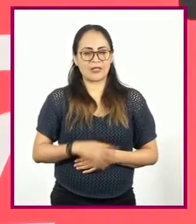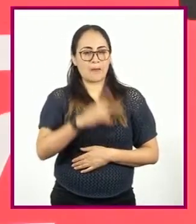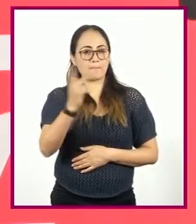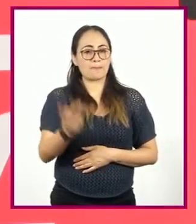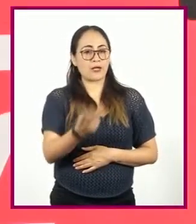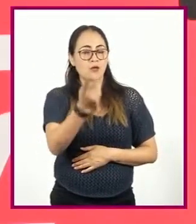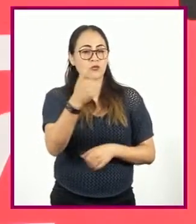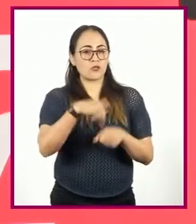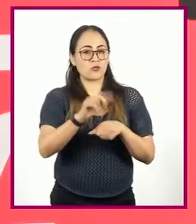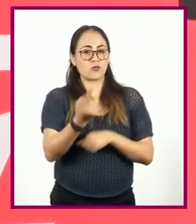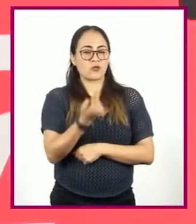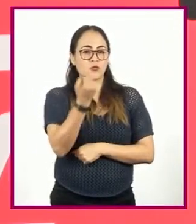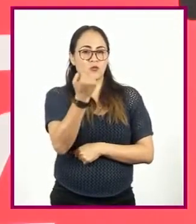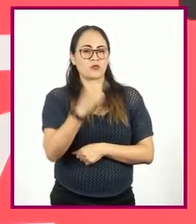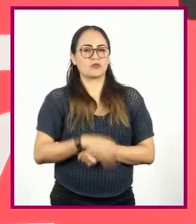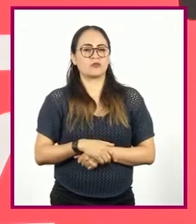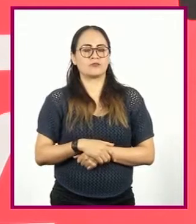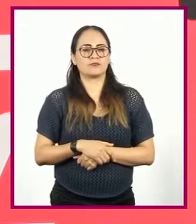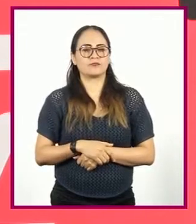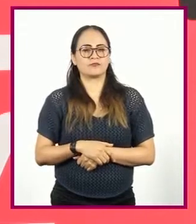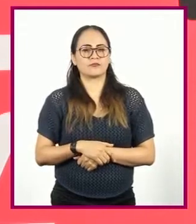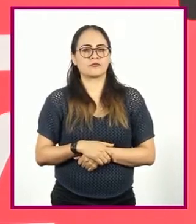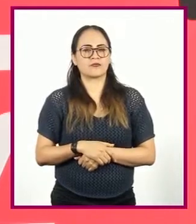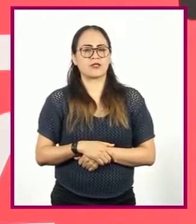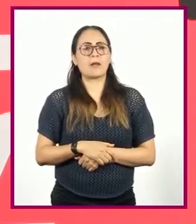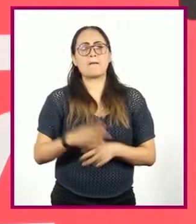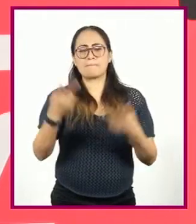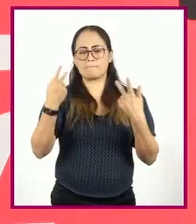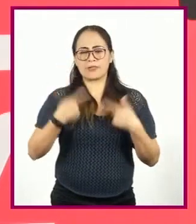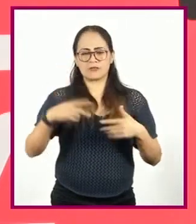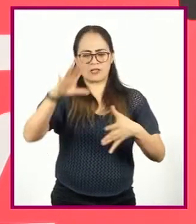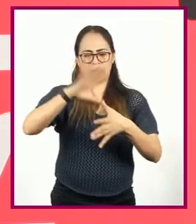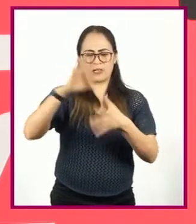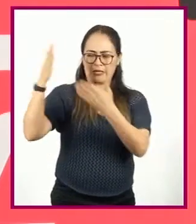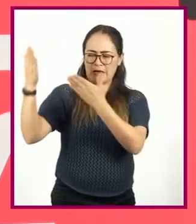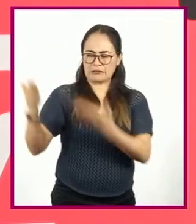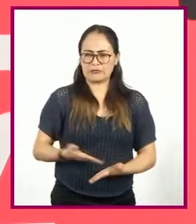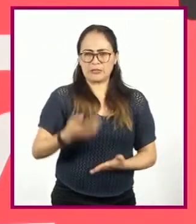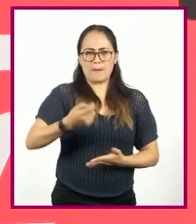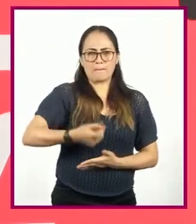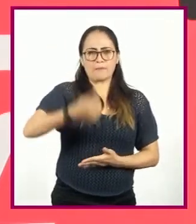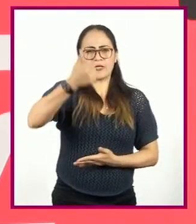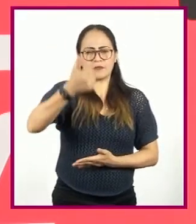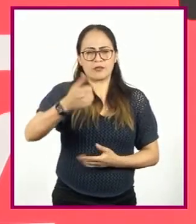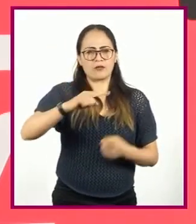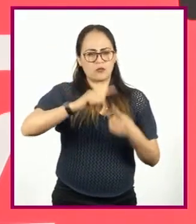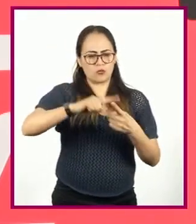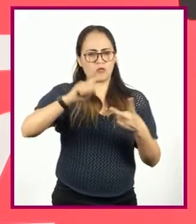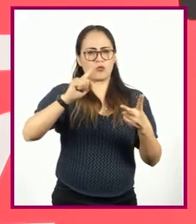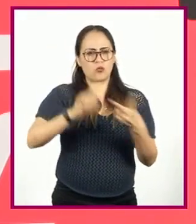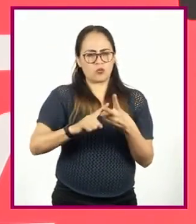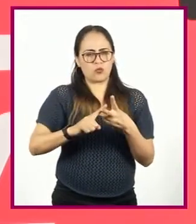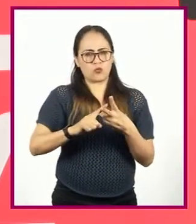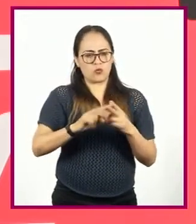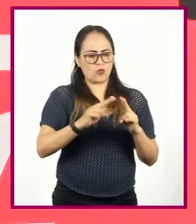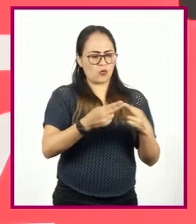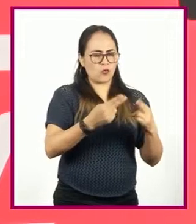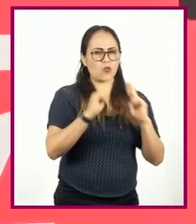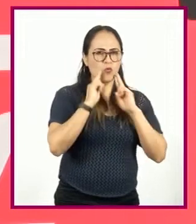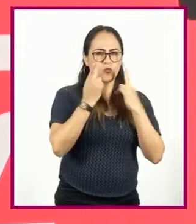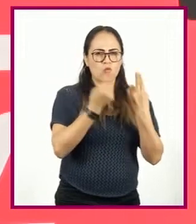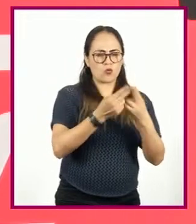Pregunta número 1. Sabemos que los primeros americanos se organizaban a partir de 2 tipos distintos de unidades